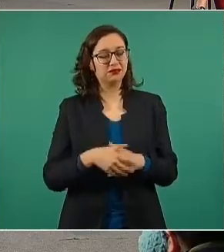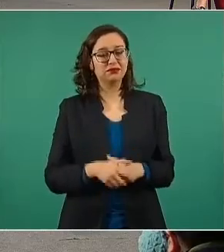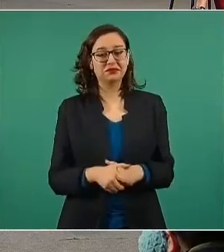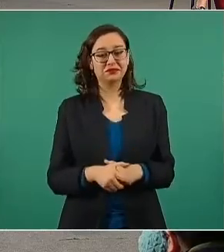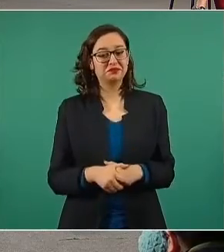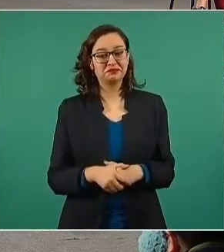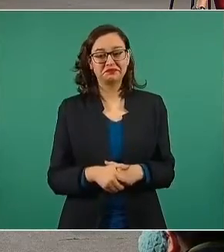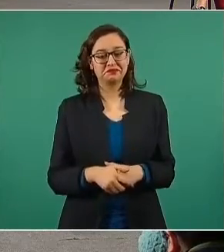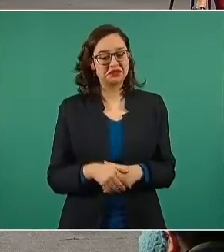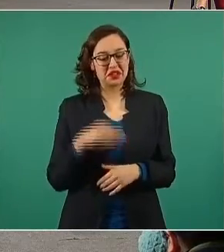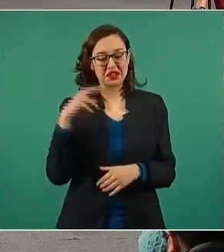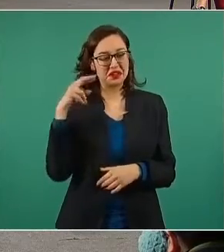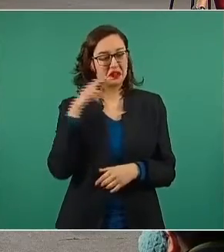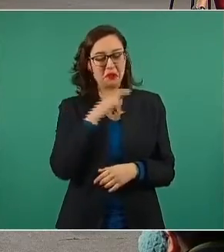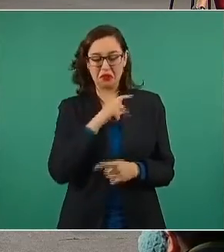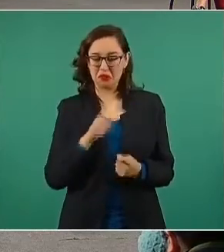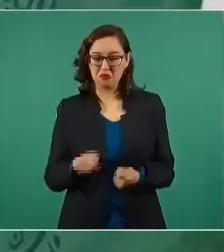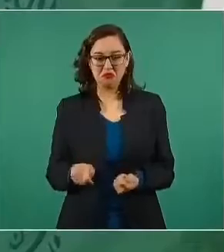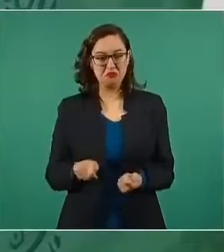no va a tardar,